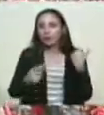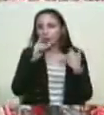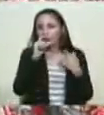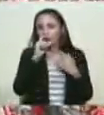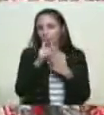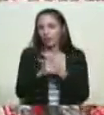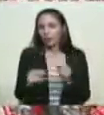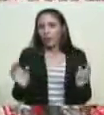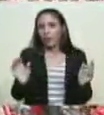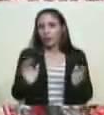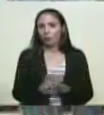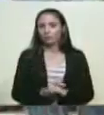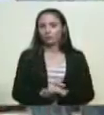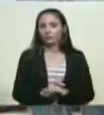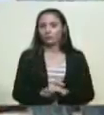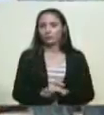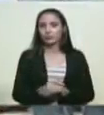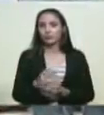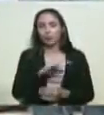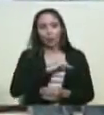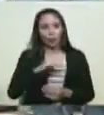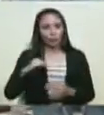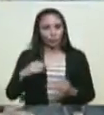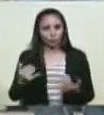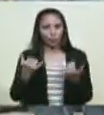¿Quién elige al presidente de Venezuela?